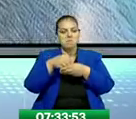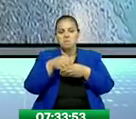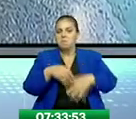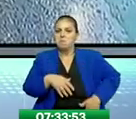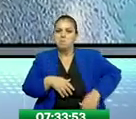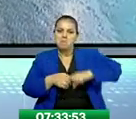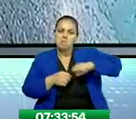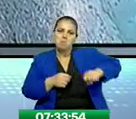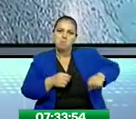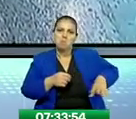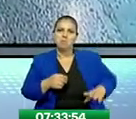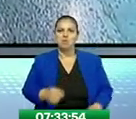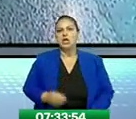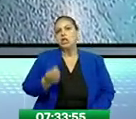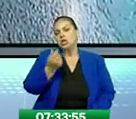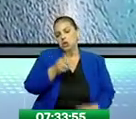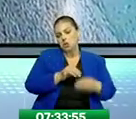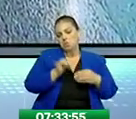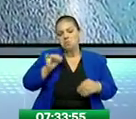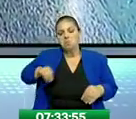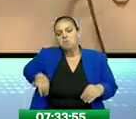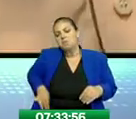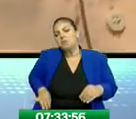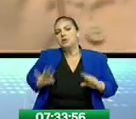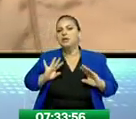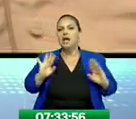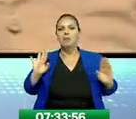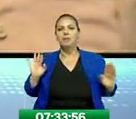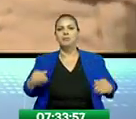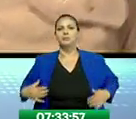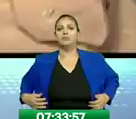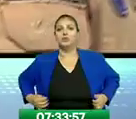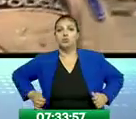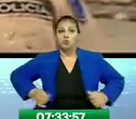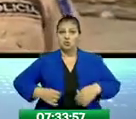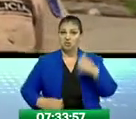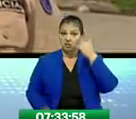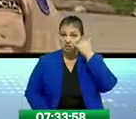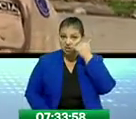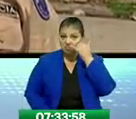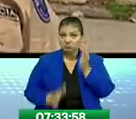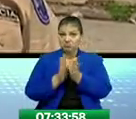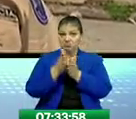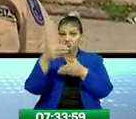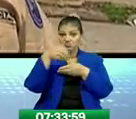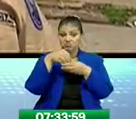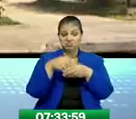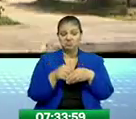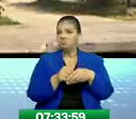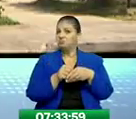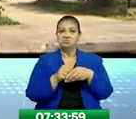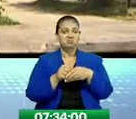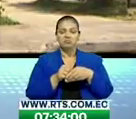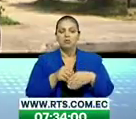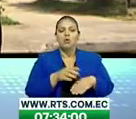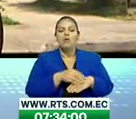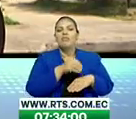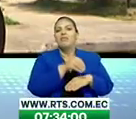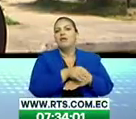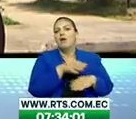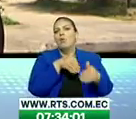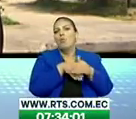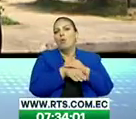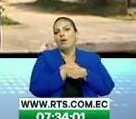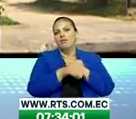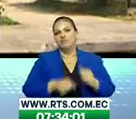por ahí alguno, ya toma, llévate por último la plata. ¿Qué se puede hacer? Pero no se te lleva aquello de más valor. ¿Qué cuesta tanto sacrificio hoy